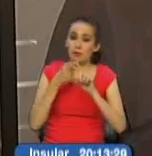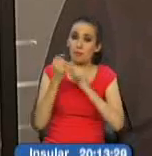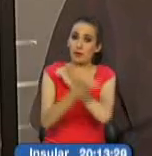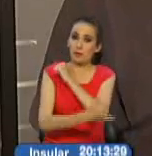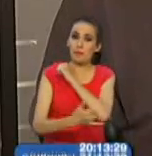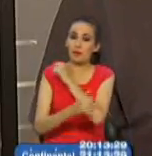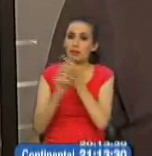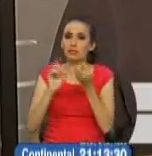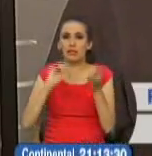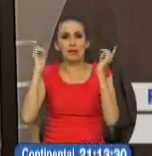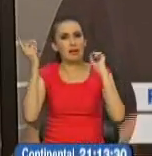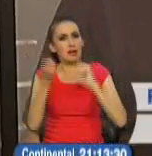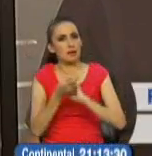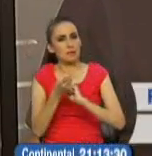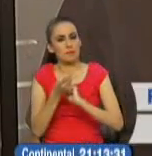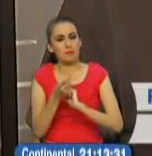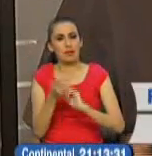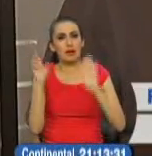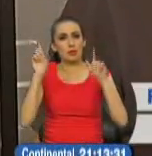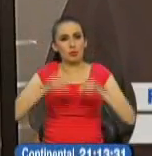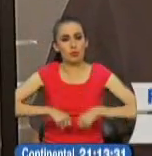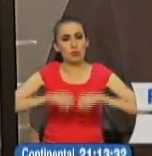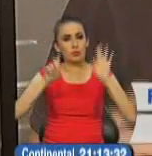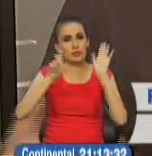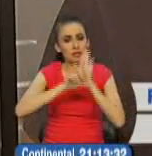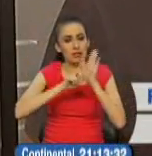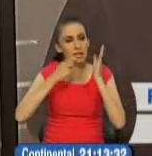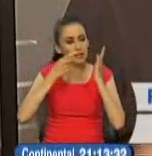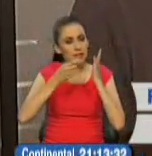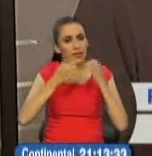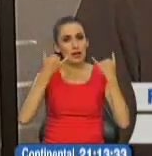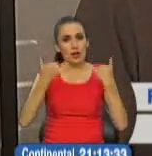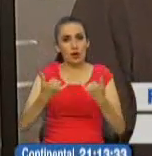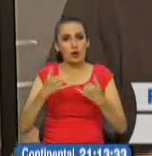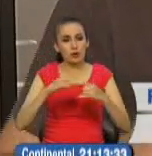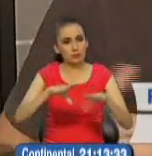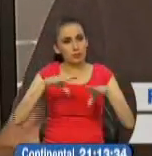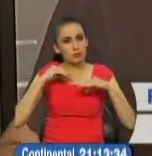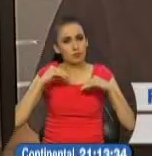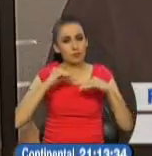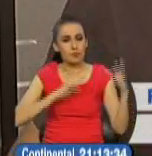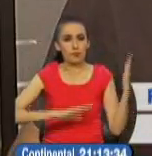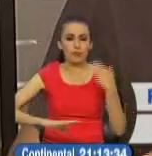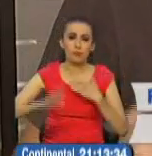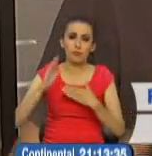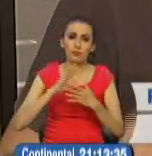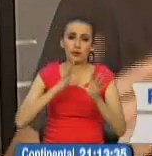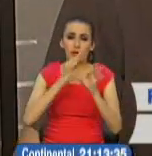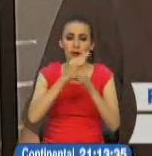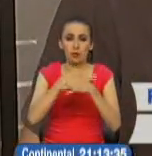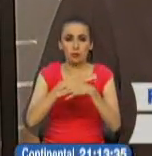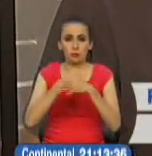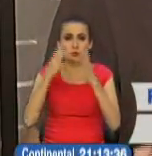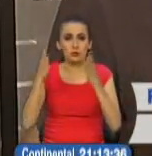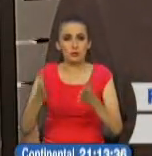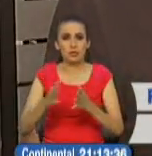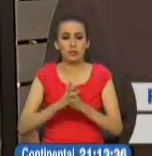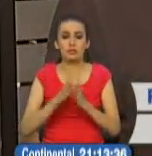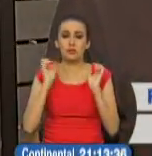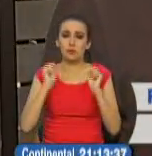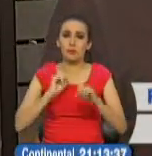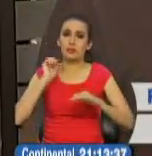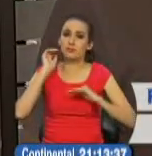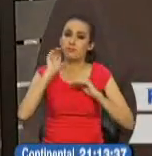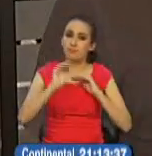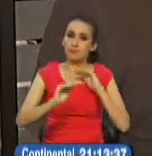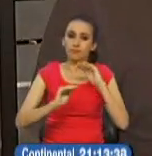a establecer una legislación contraria a la existencia o contraria a que sus funcionarios, como este primer paso, puedan